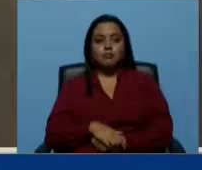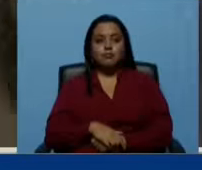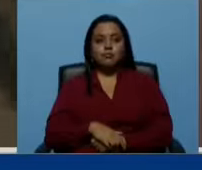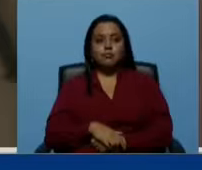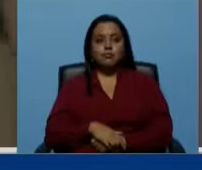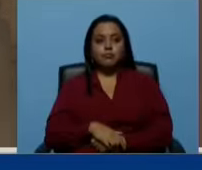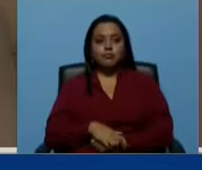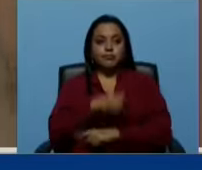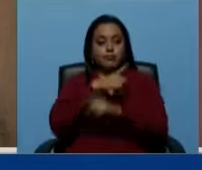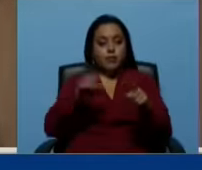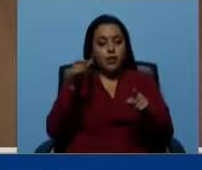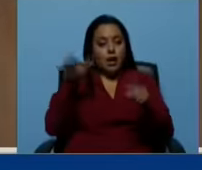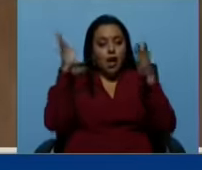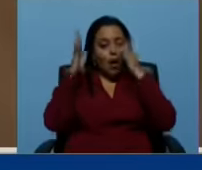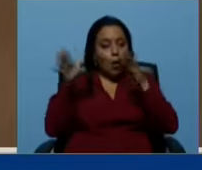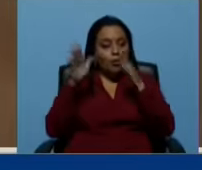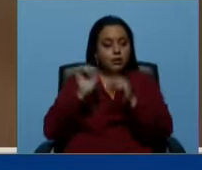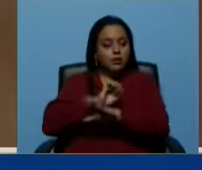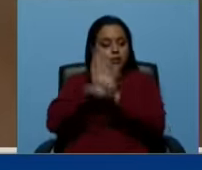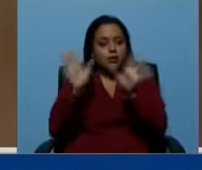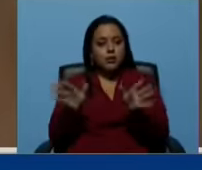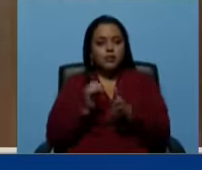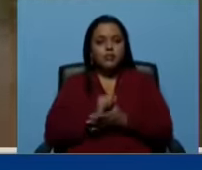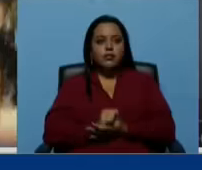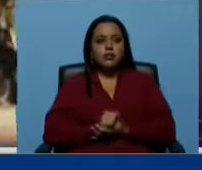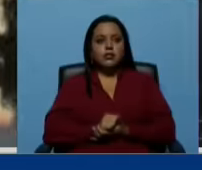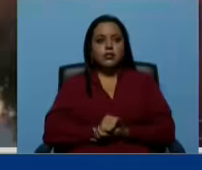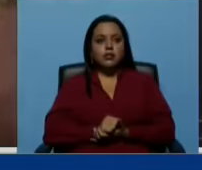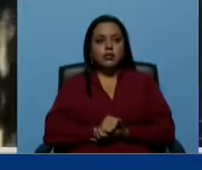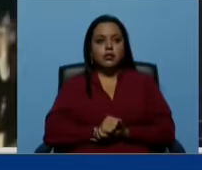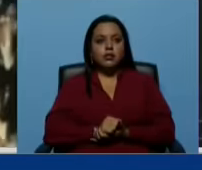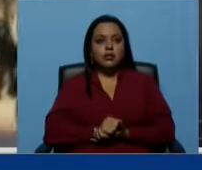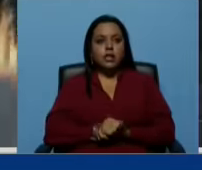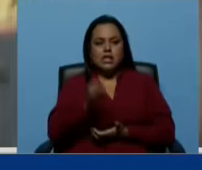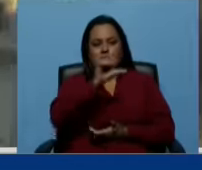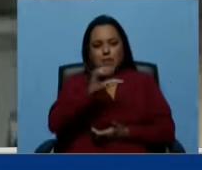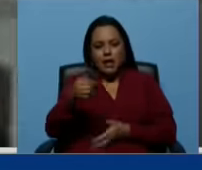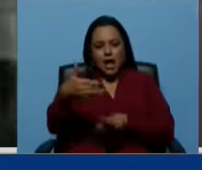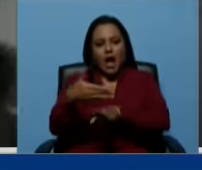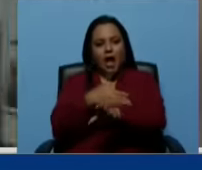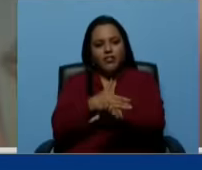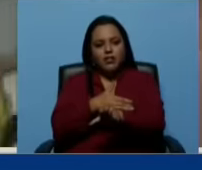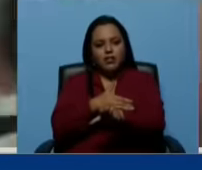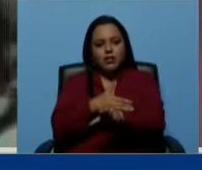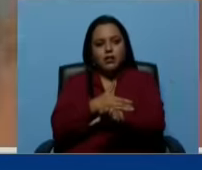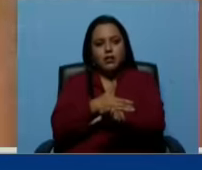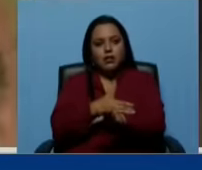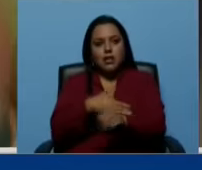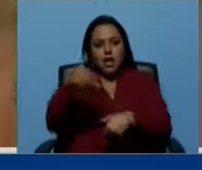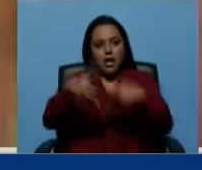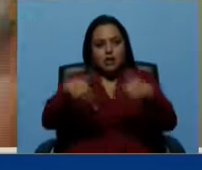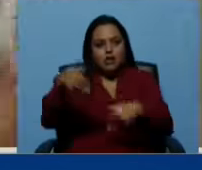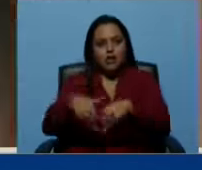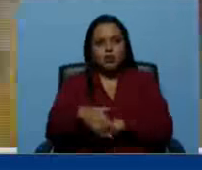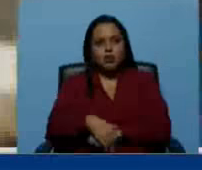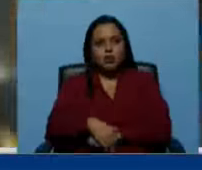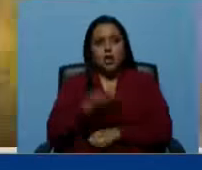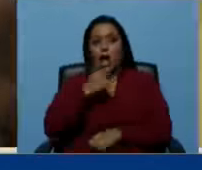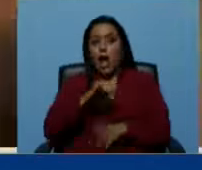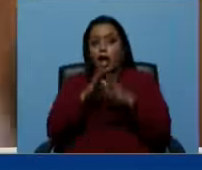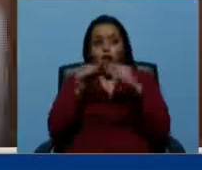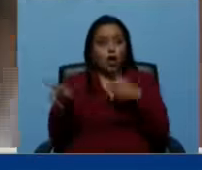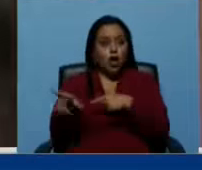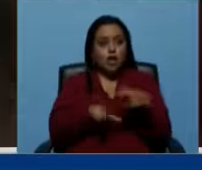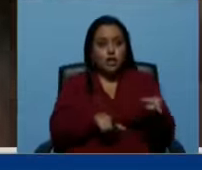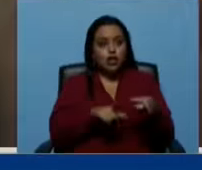Pero le dieron la orden expresa desde la semana antes de las elecciones. Lo tenían todo preparado,